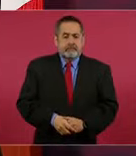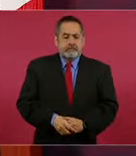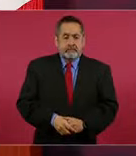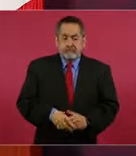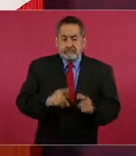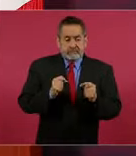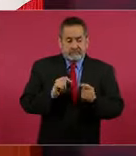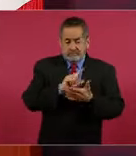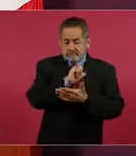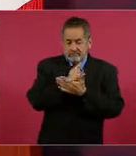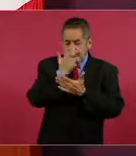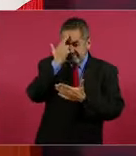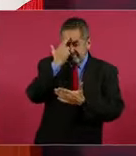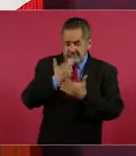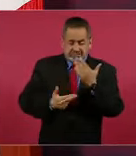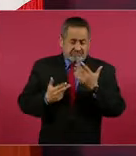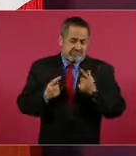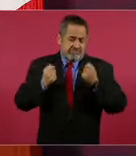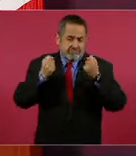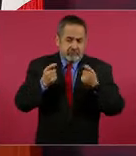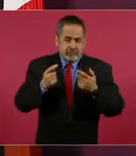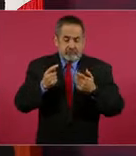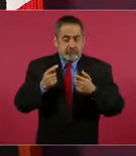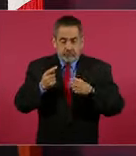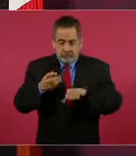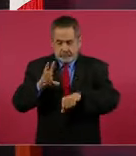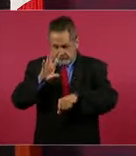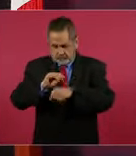violando, porque aún con los permisos,